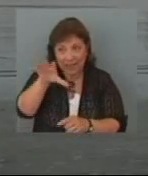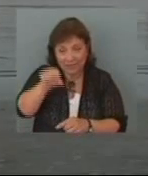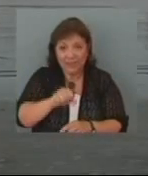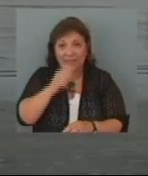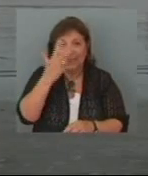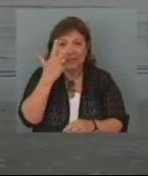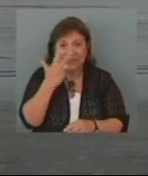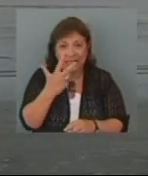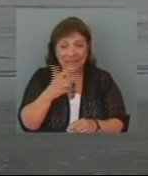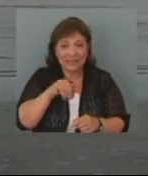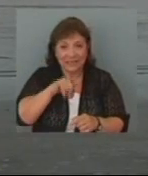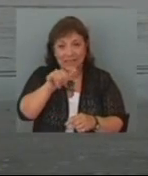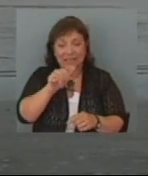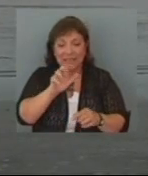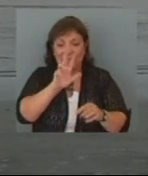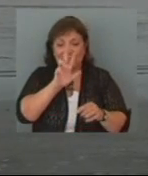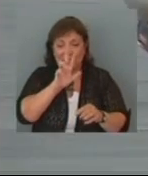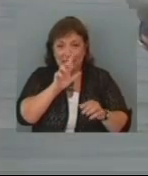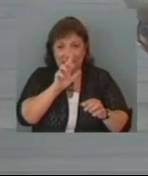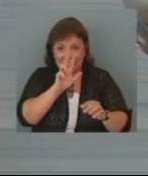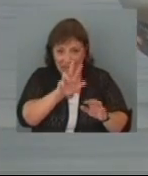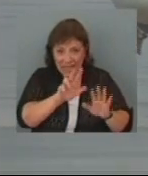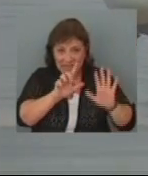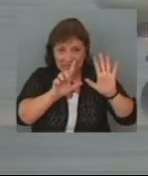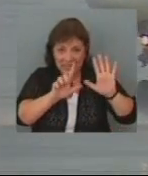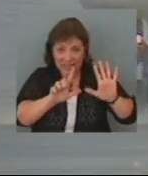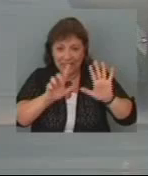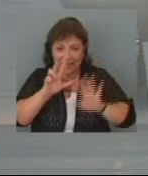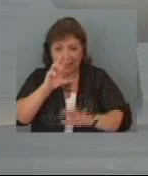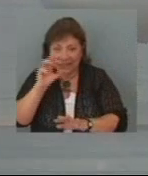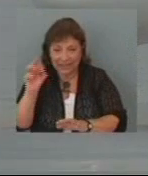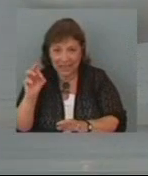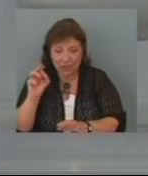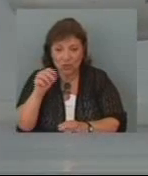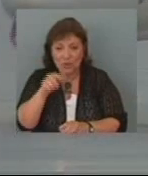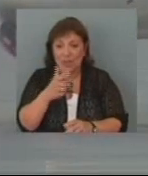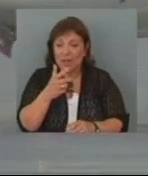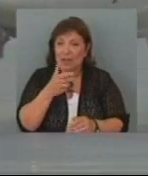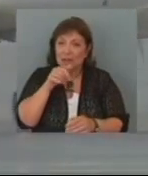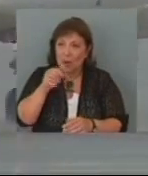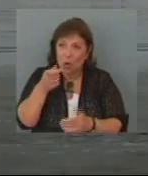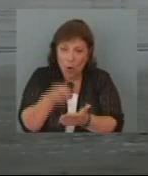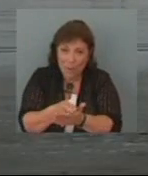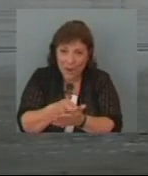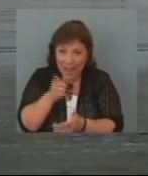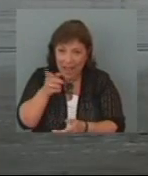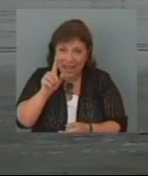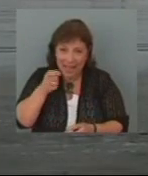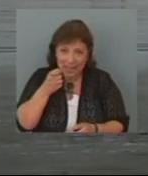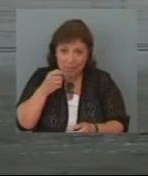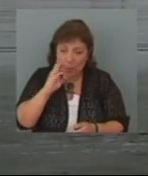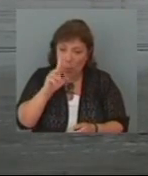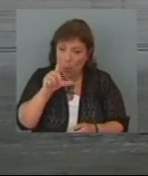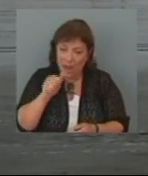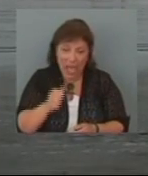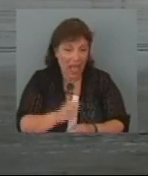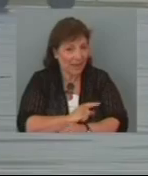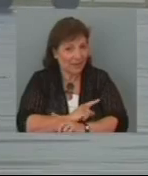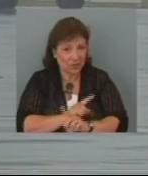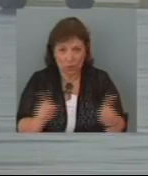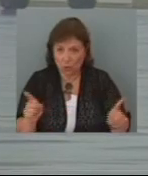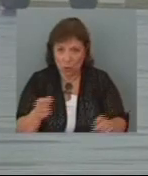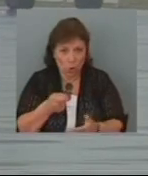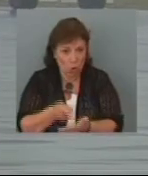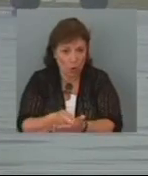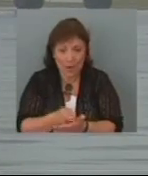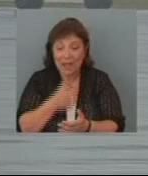Boeing 737-300 y definieron no comprar los 3 aviones Bombardier pertenecientes a la ex Pluna Sociedad Anónima, según